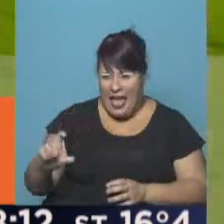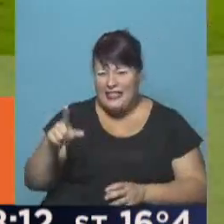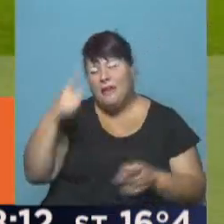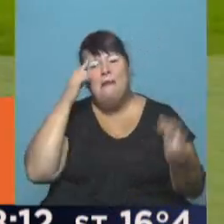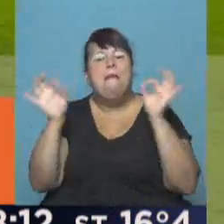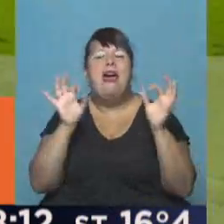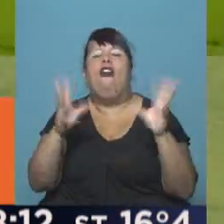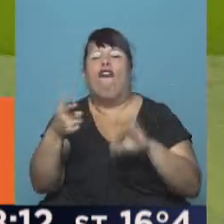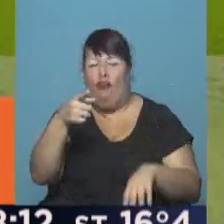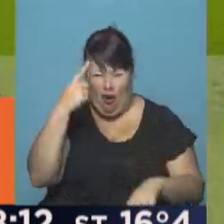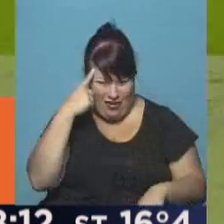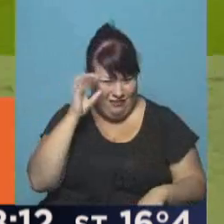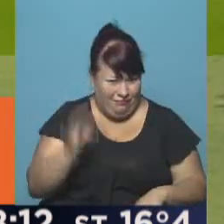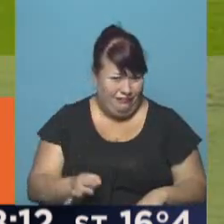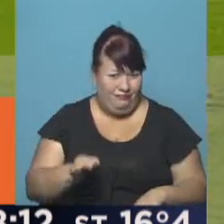tenga